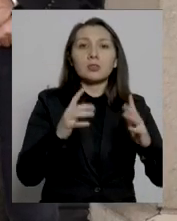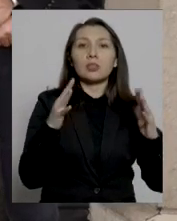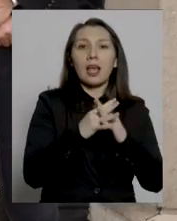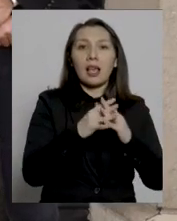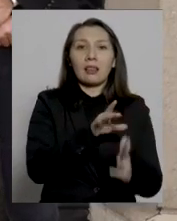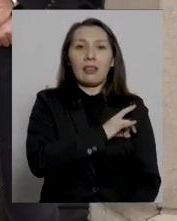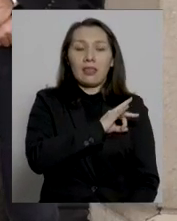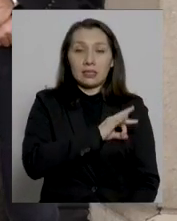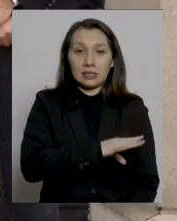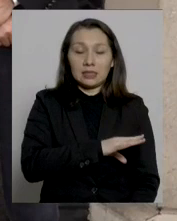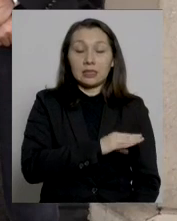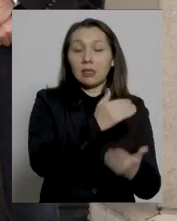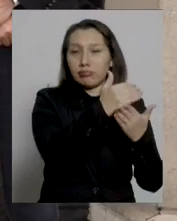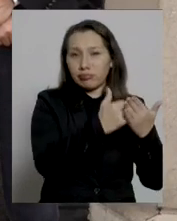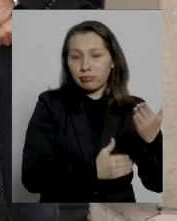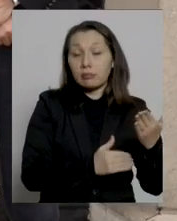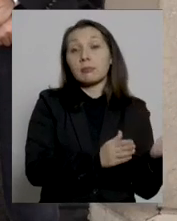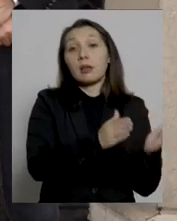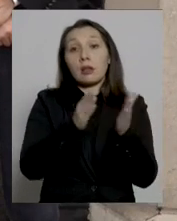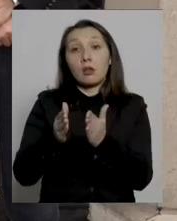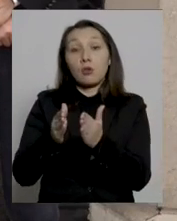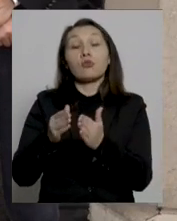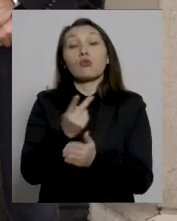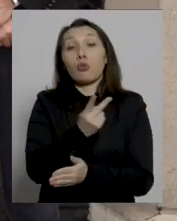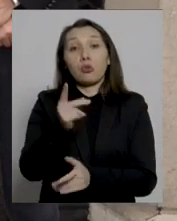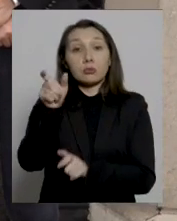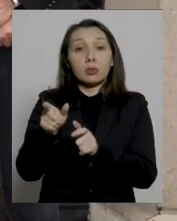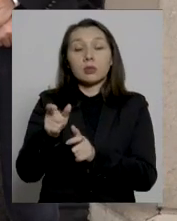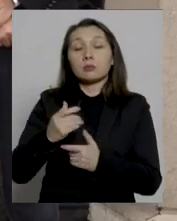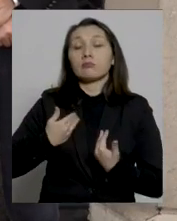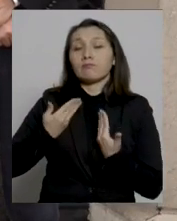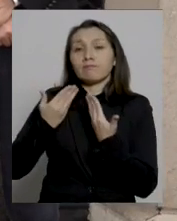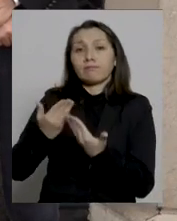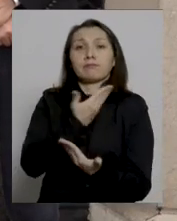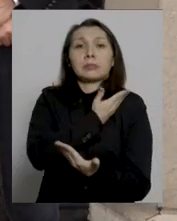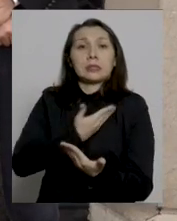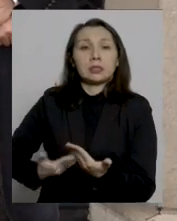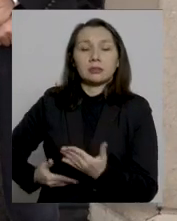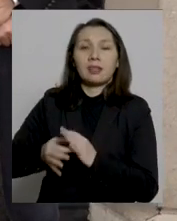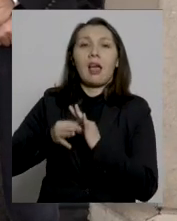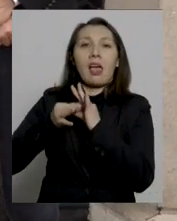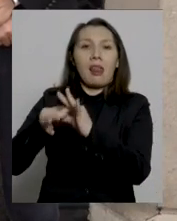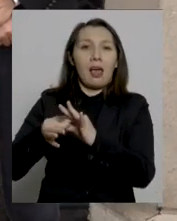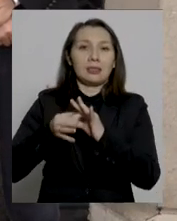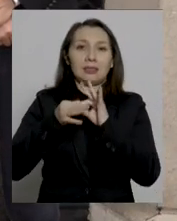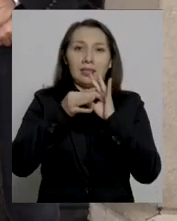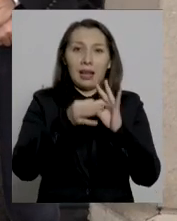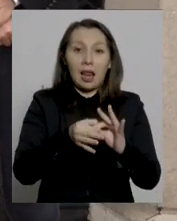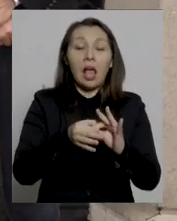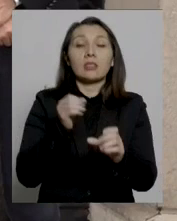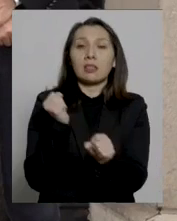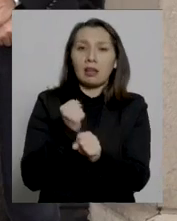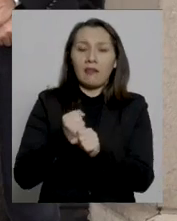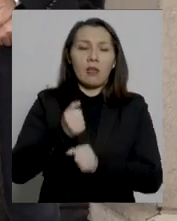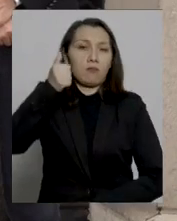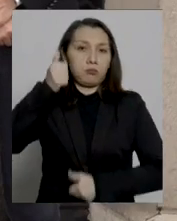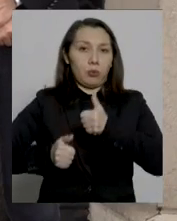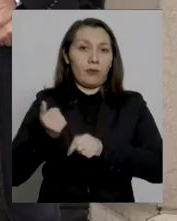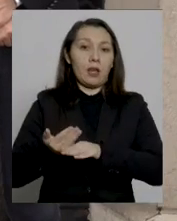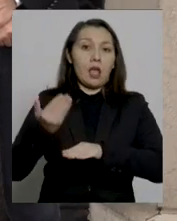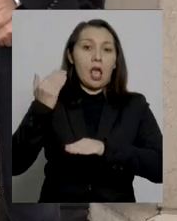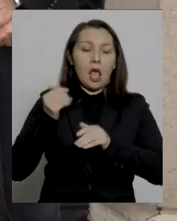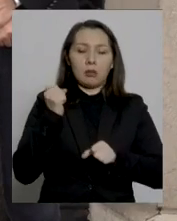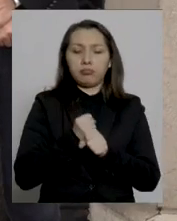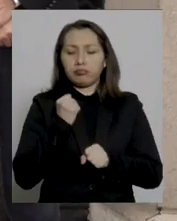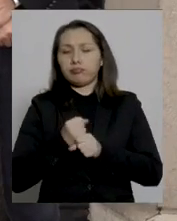Ejército de Chile. A ambos el presidente les ha expresado su agradecimiento por la forma profesional en